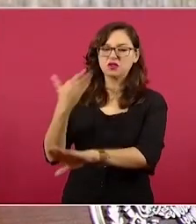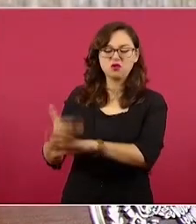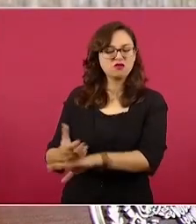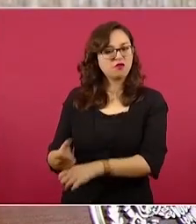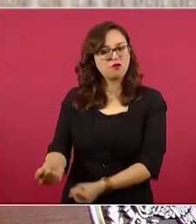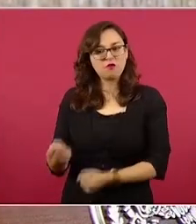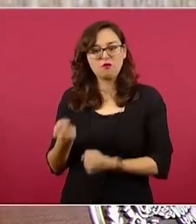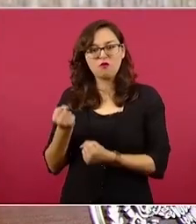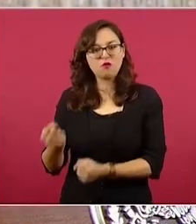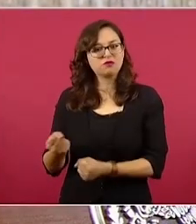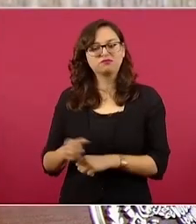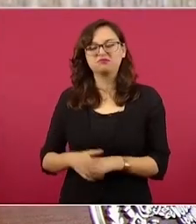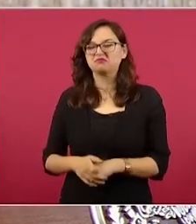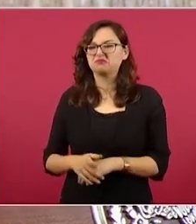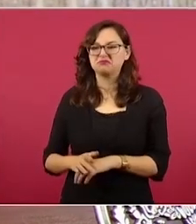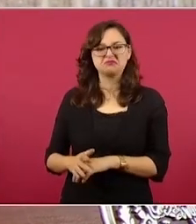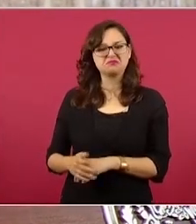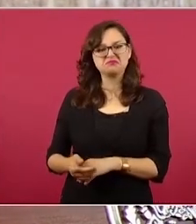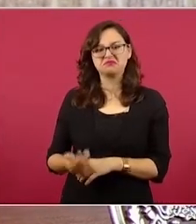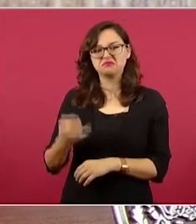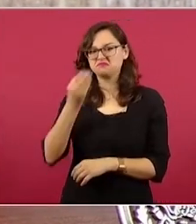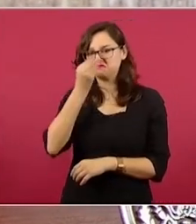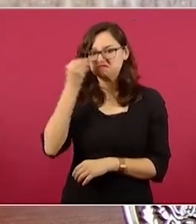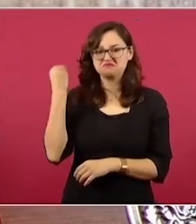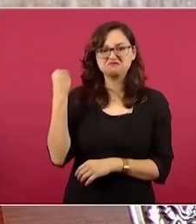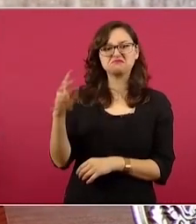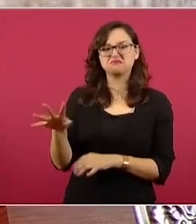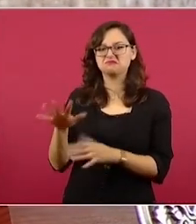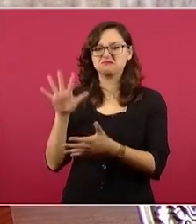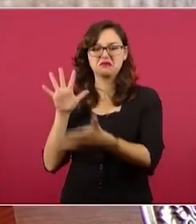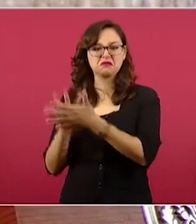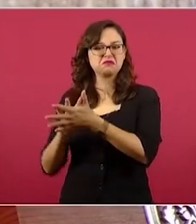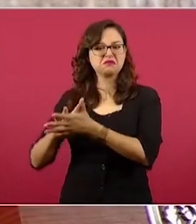y lo encarcelaron injustamente,